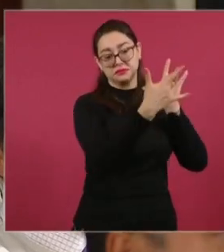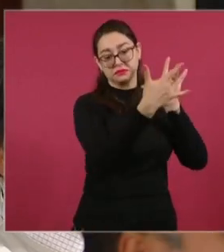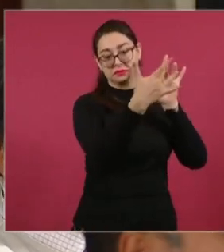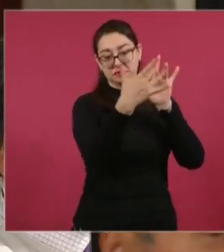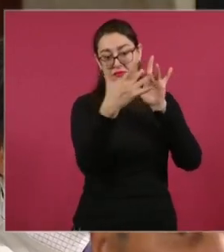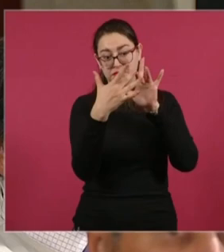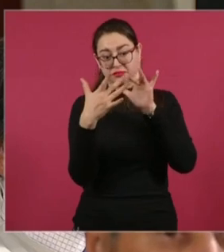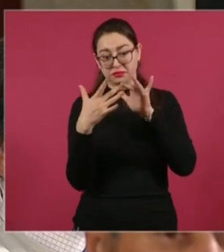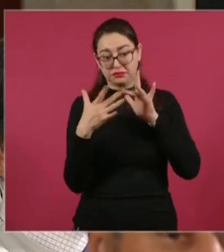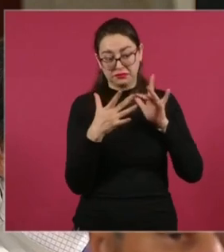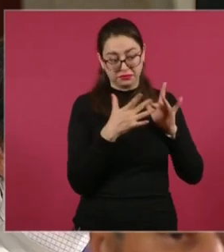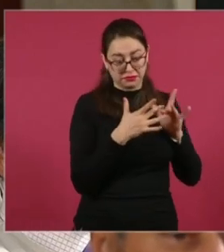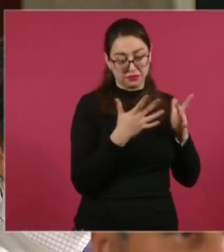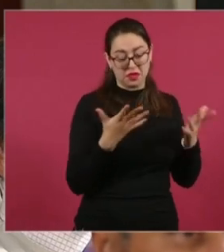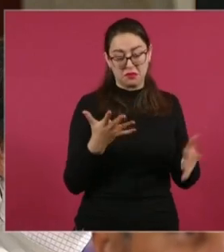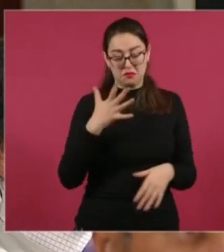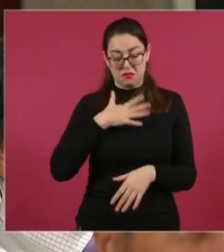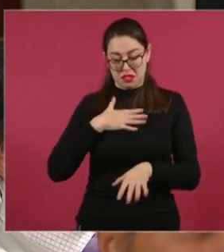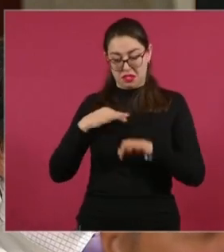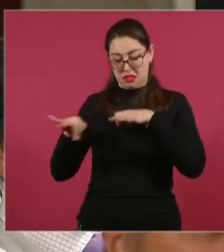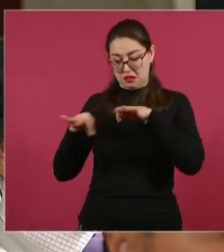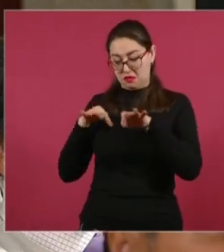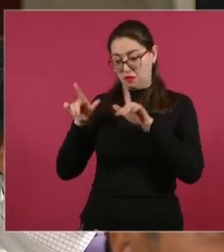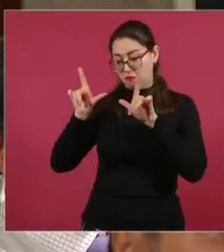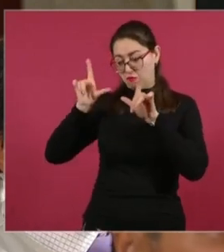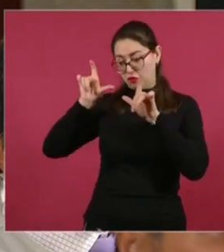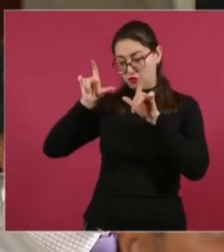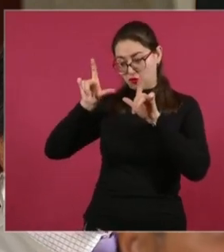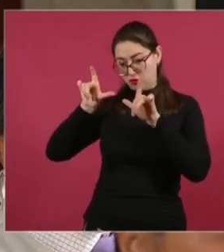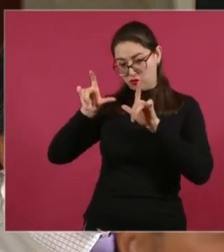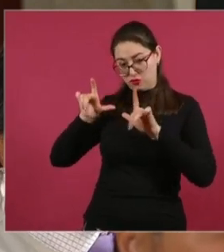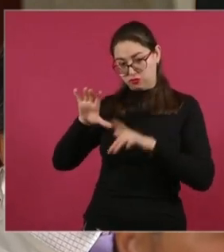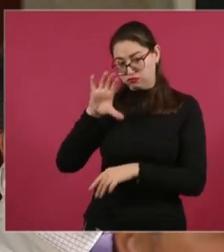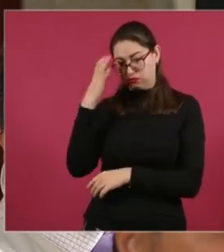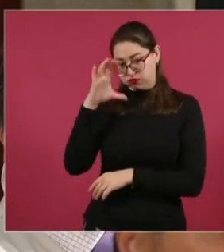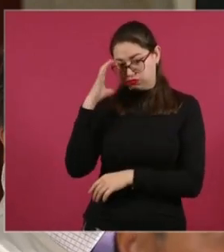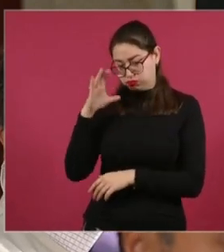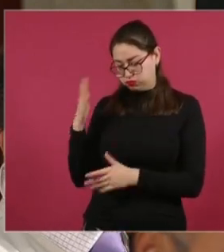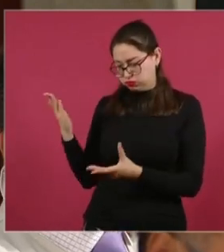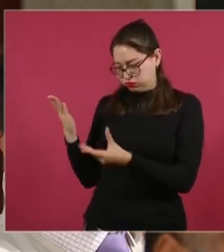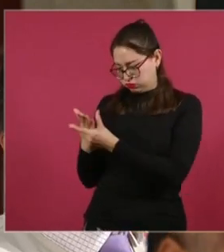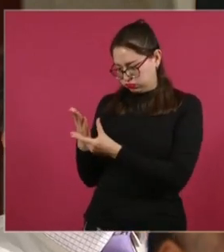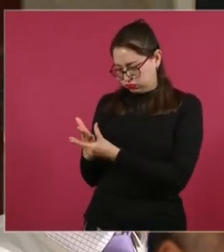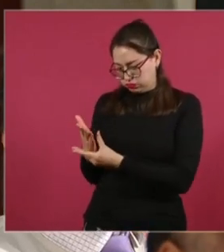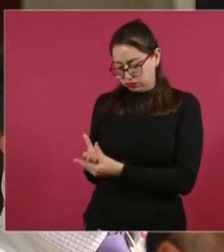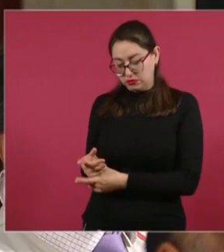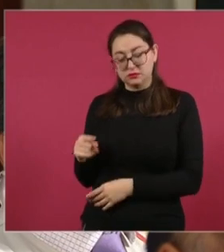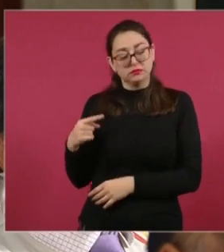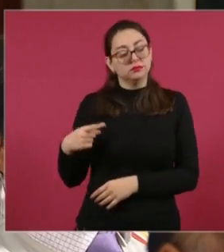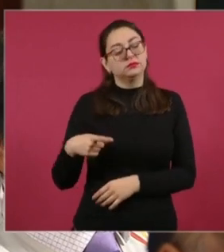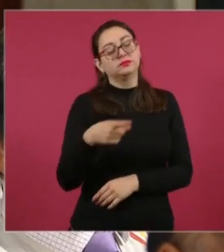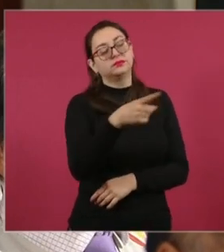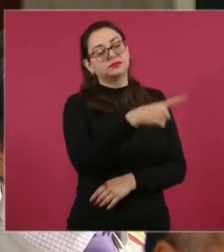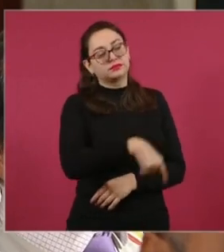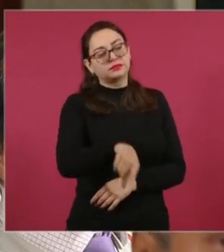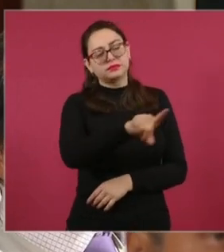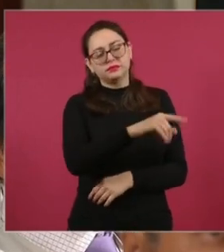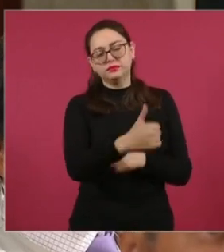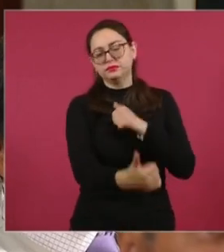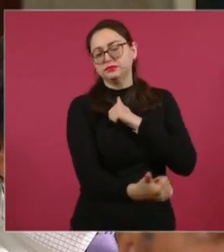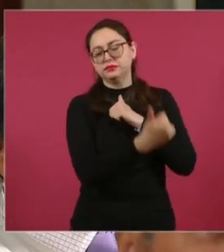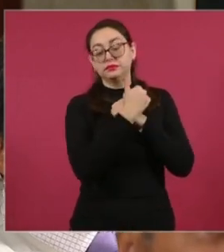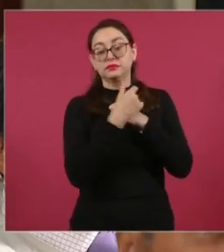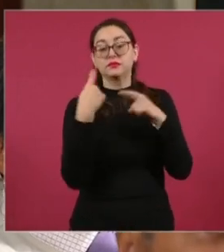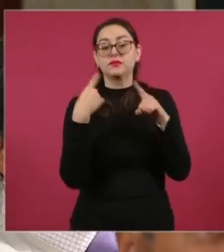la mayoría del cual es público. Los solicitantes son ciudadanos mexicanos en el extranjero que ven a diario las conferencias